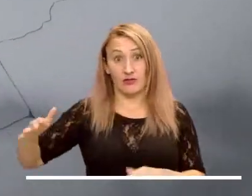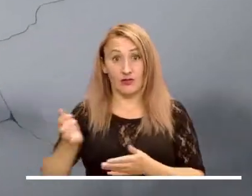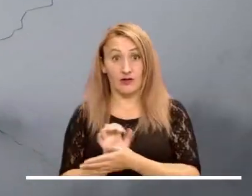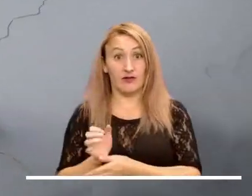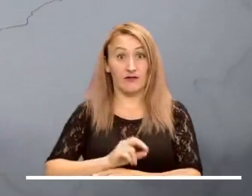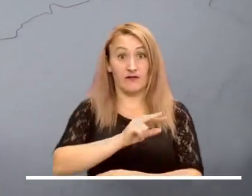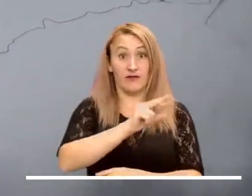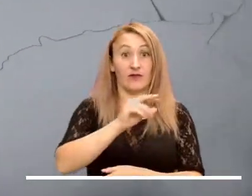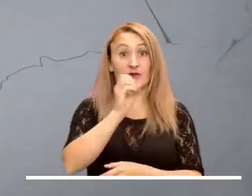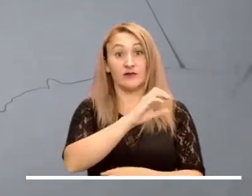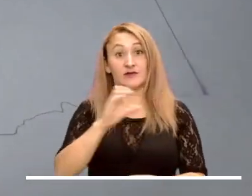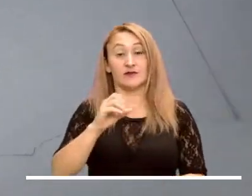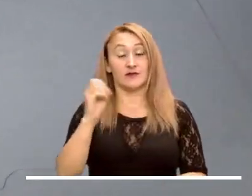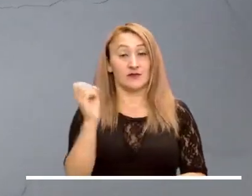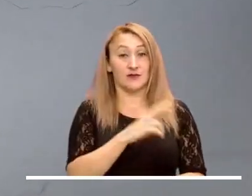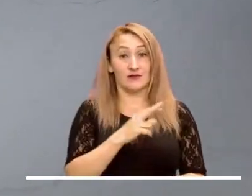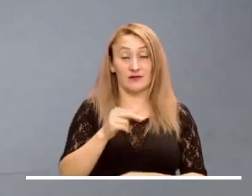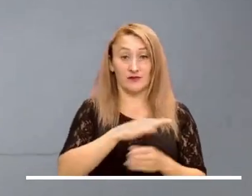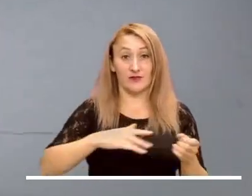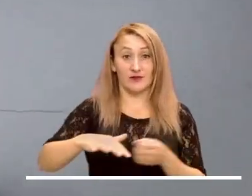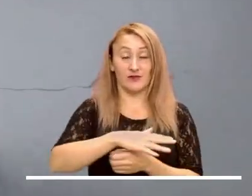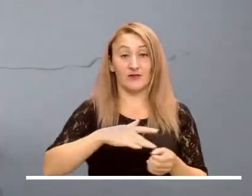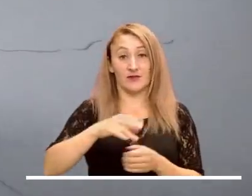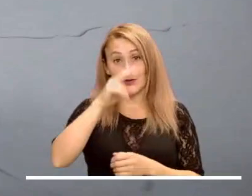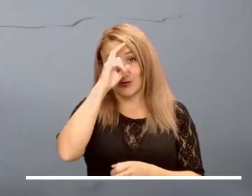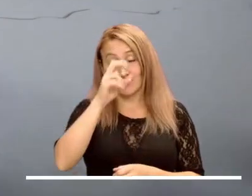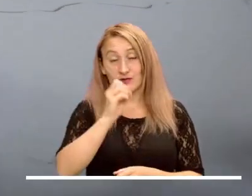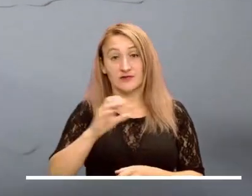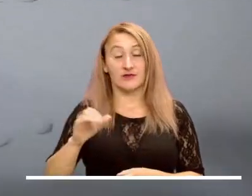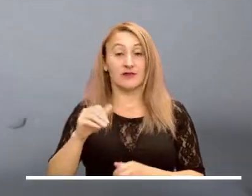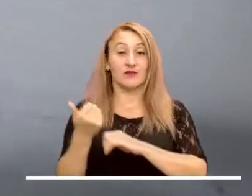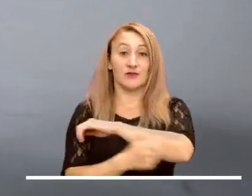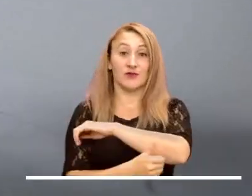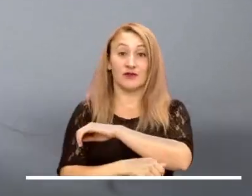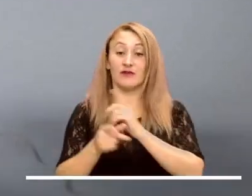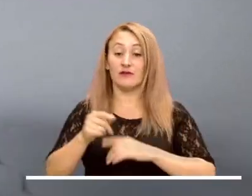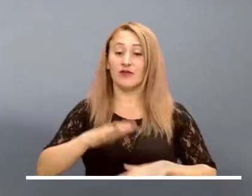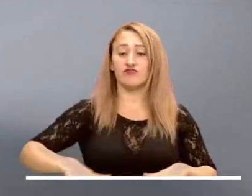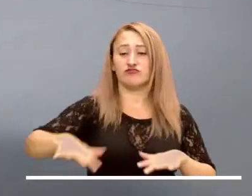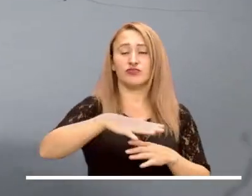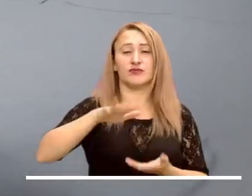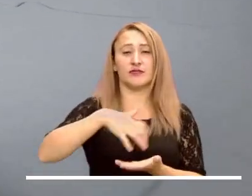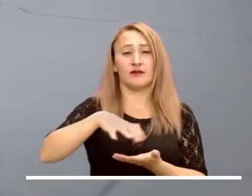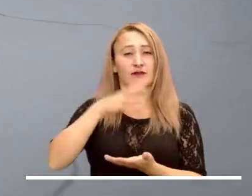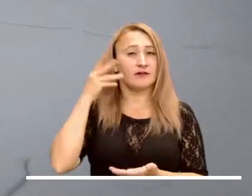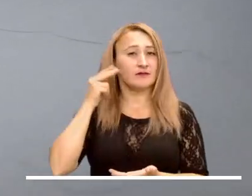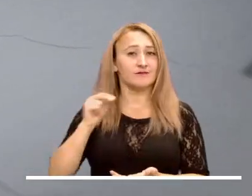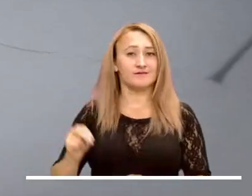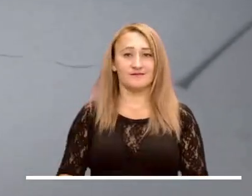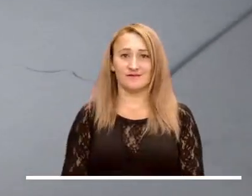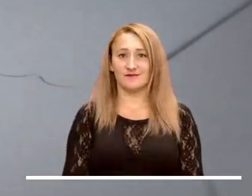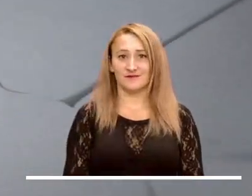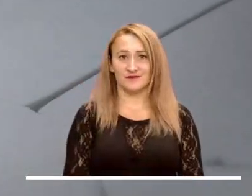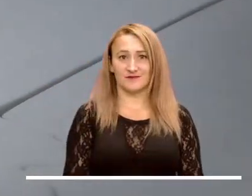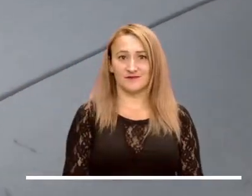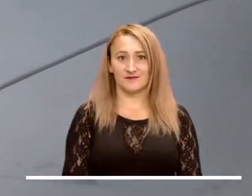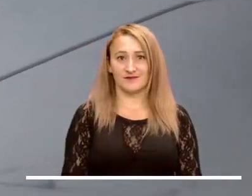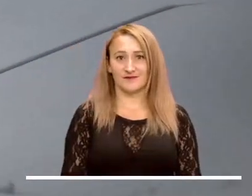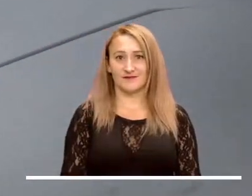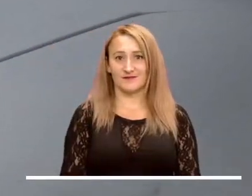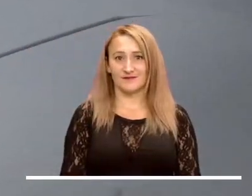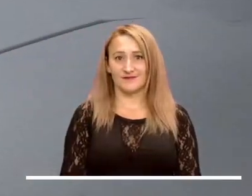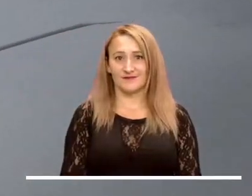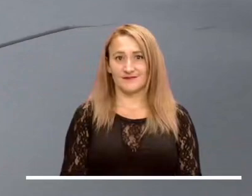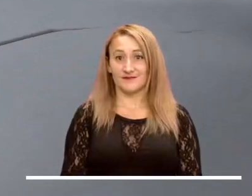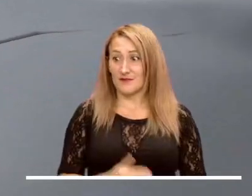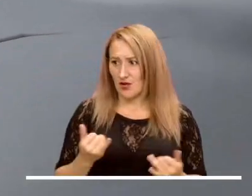Cauca. Las lluvias de los Andes se esperan en Antioquia, eje cafetero, occidente y oriente de Cundinamarca, noroccidente de Boyacá y en amplios sectores de